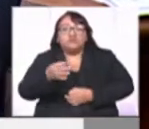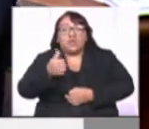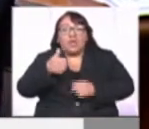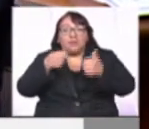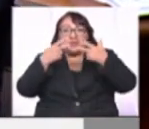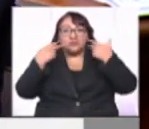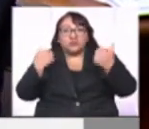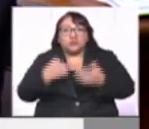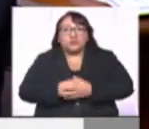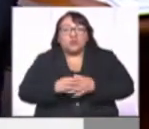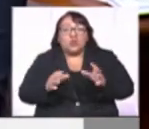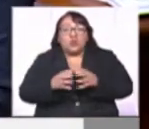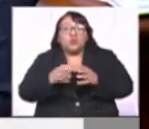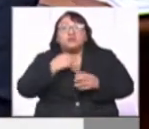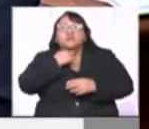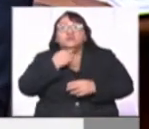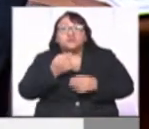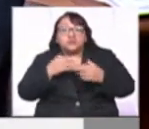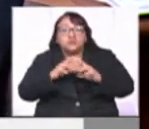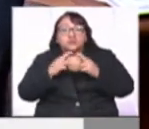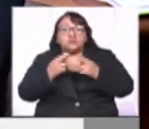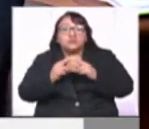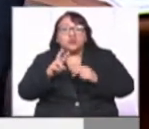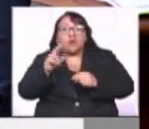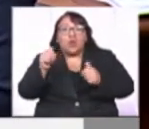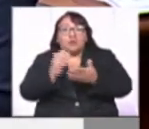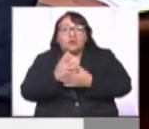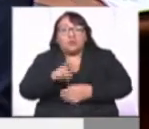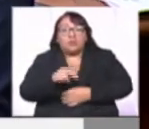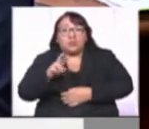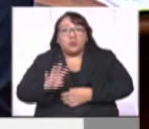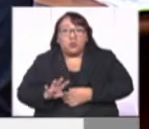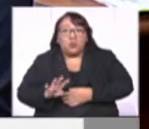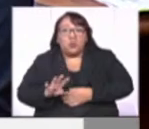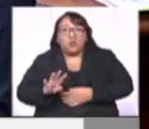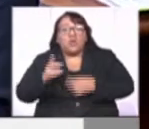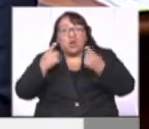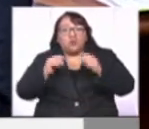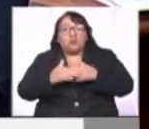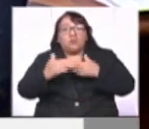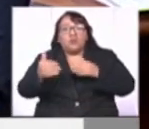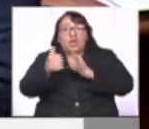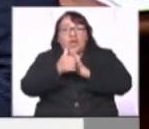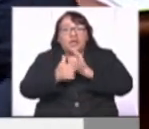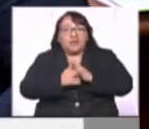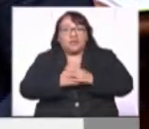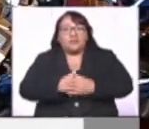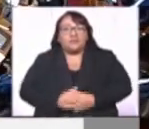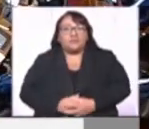de Amazonas. La Junta de Portavoces, en sesión del 2 de abril de 2024, acordó la... Sesión de agenda.